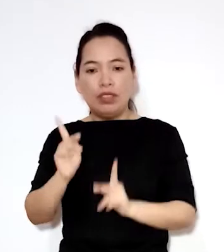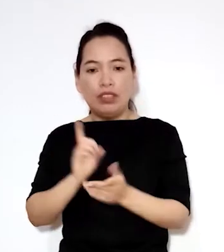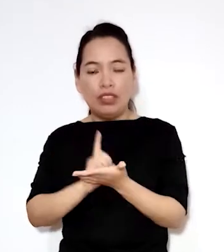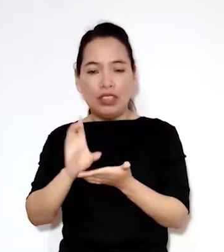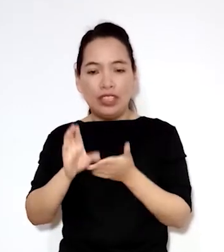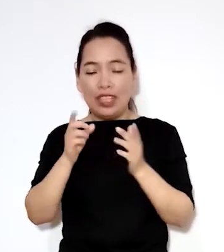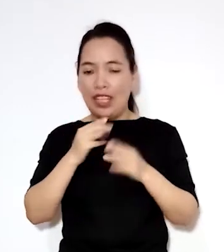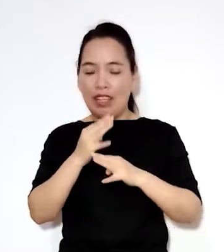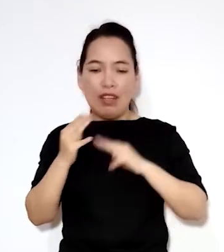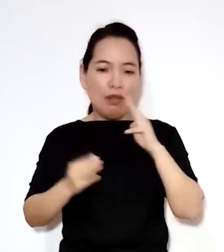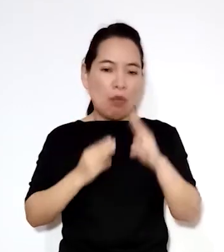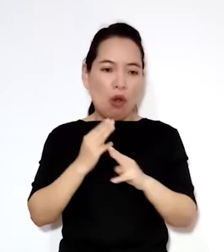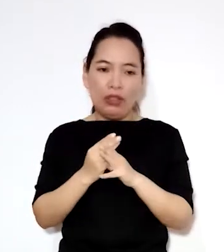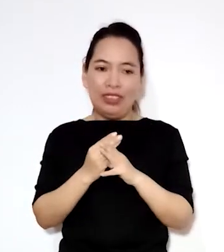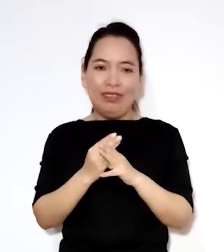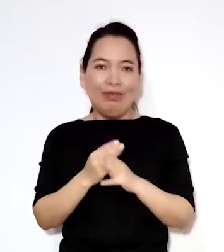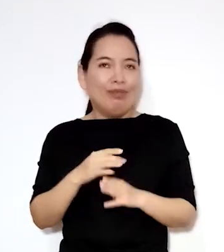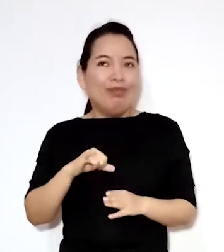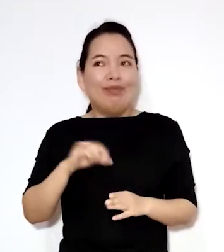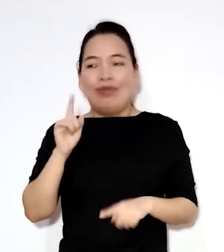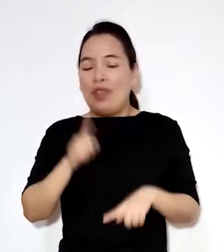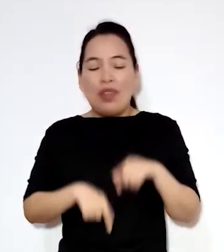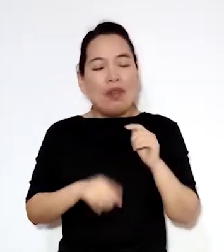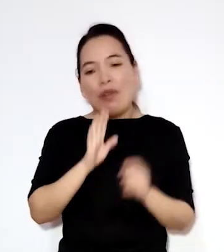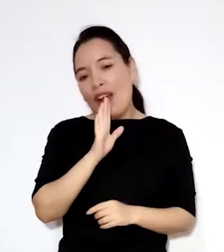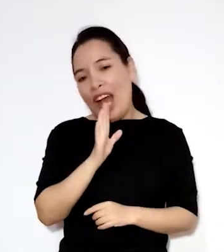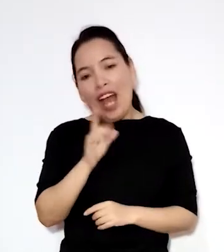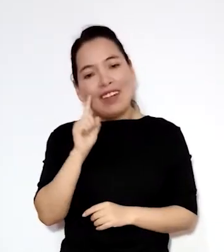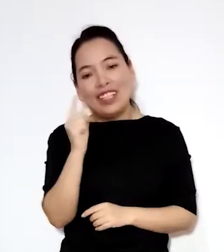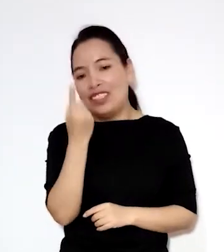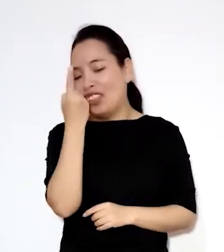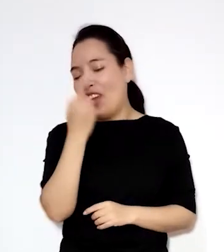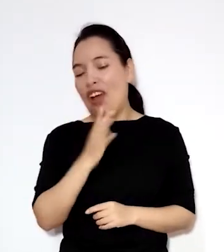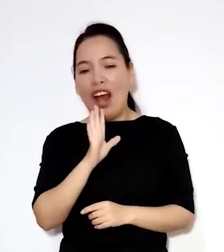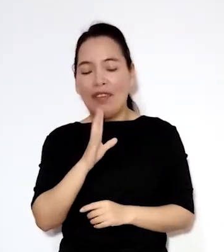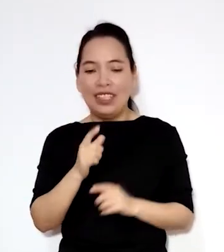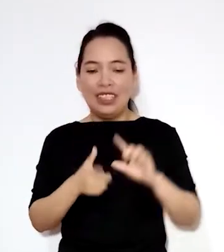Yo, como relatora especial y en mi trabajo como experta